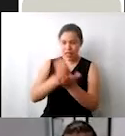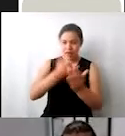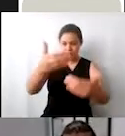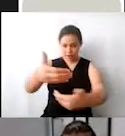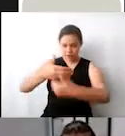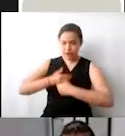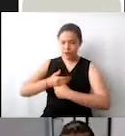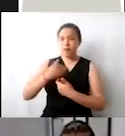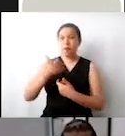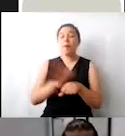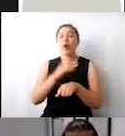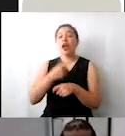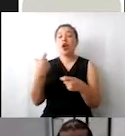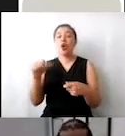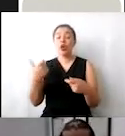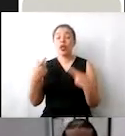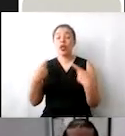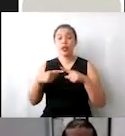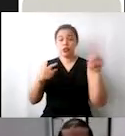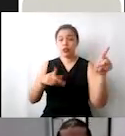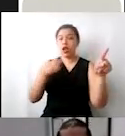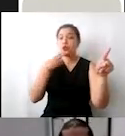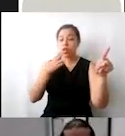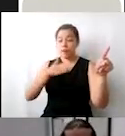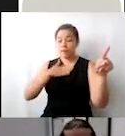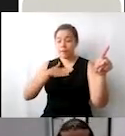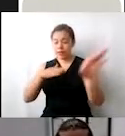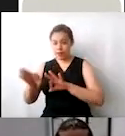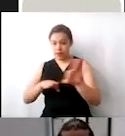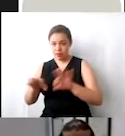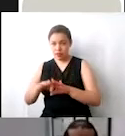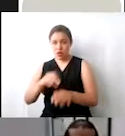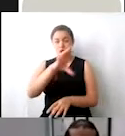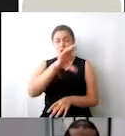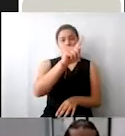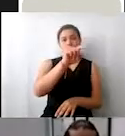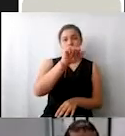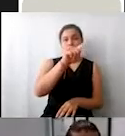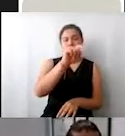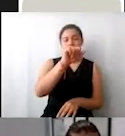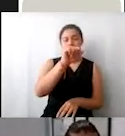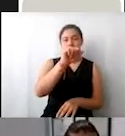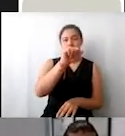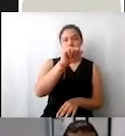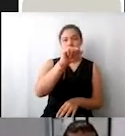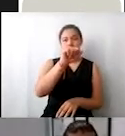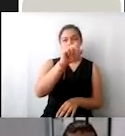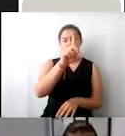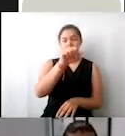disposición. Y aquí empieza a complicarnos la definición